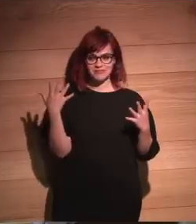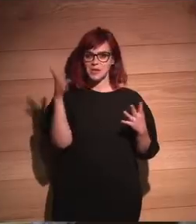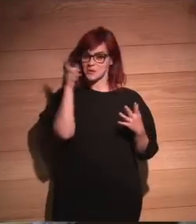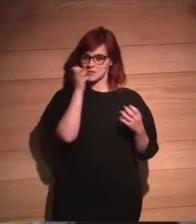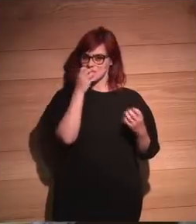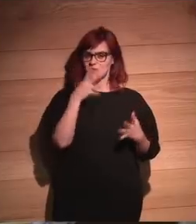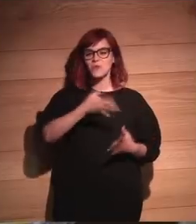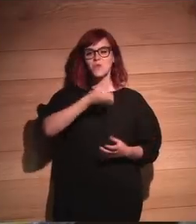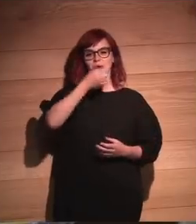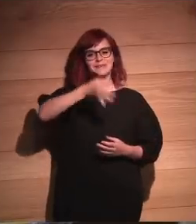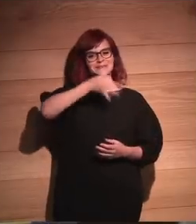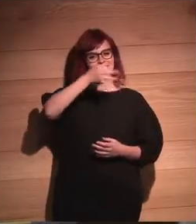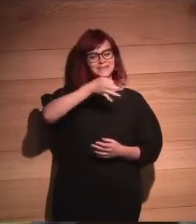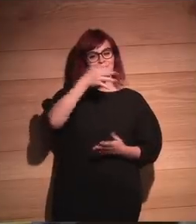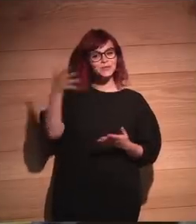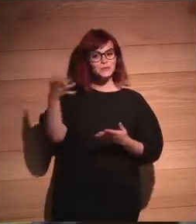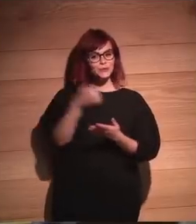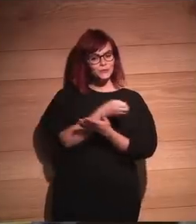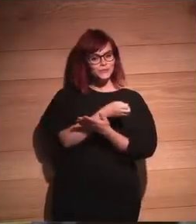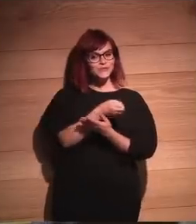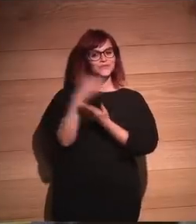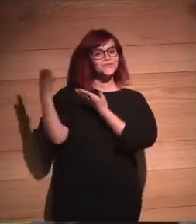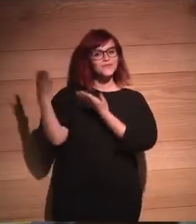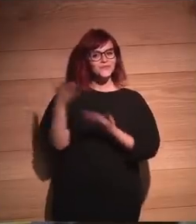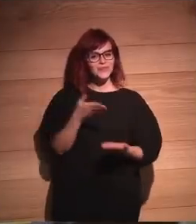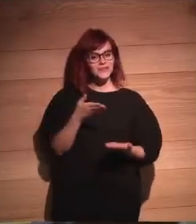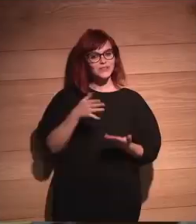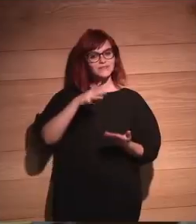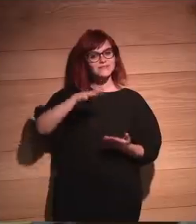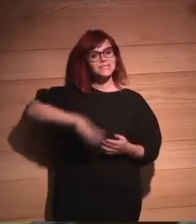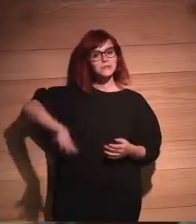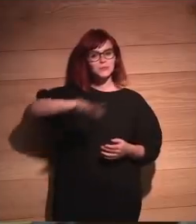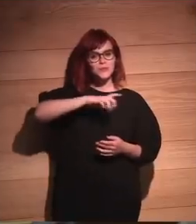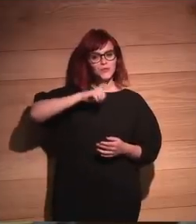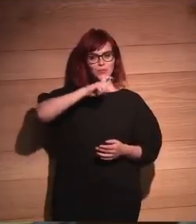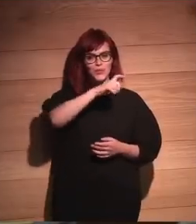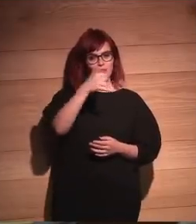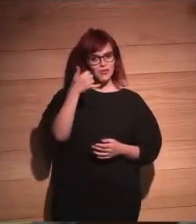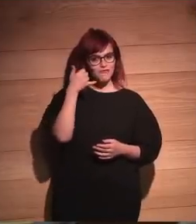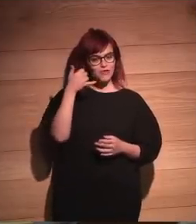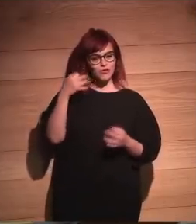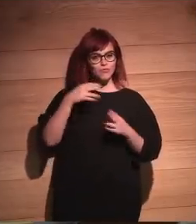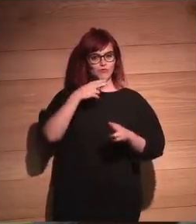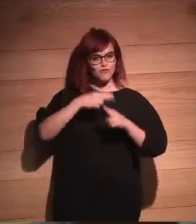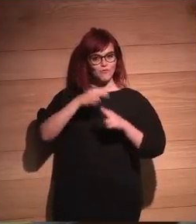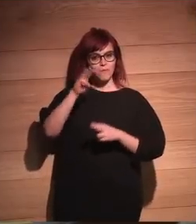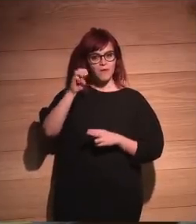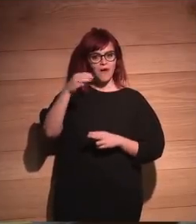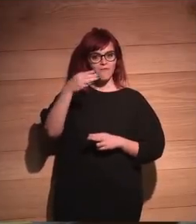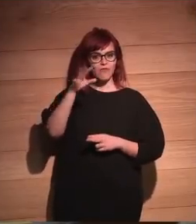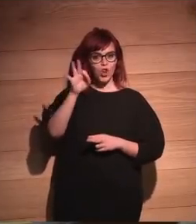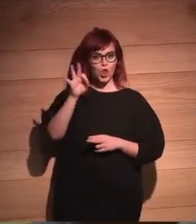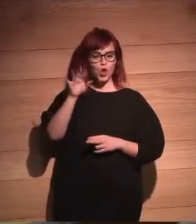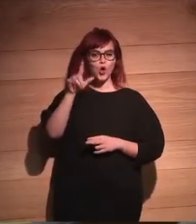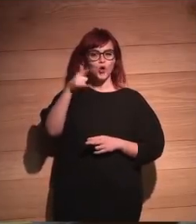Sí, ahora sí. Buenas tardes a todos y bienvenidos al espacio Fundación Telefónica. Mi nombre es Pablo Gonzalo, yo